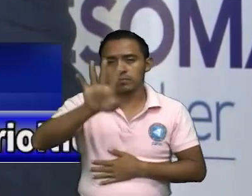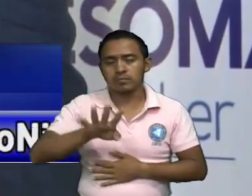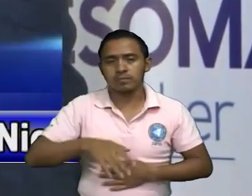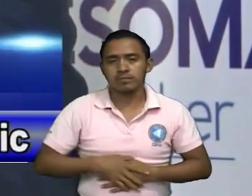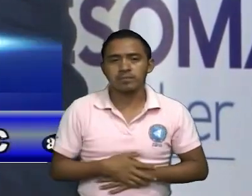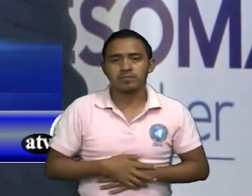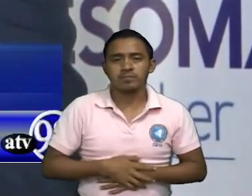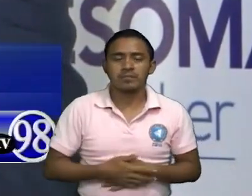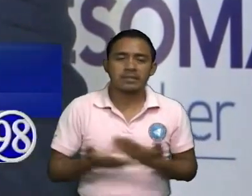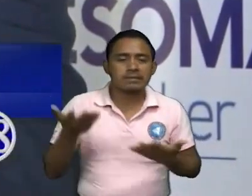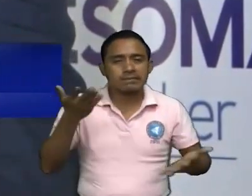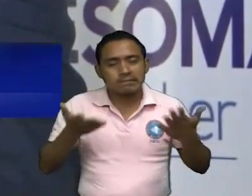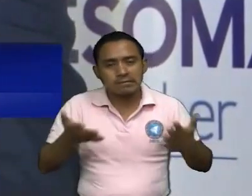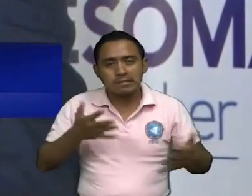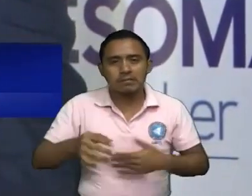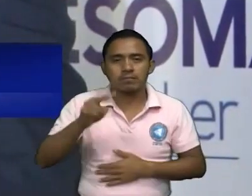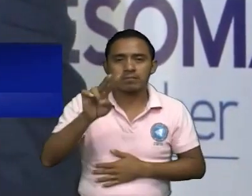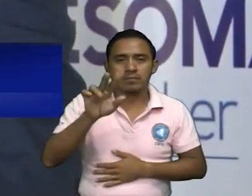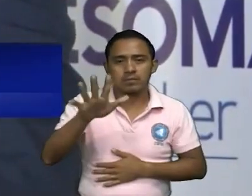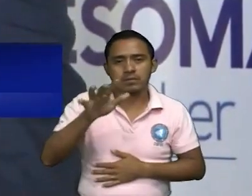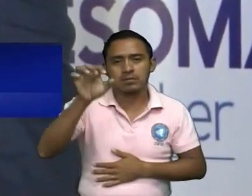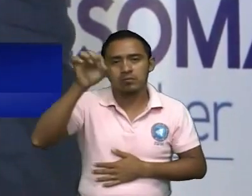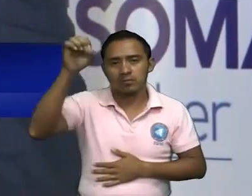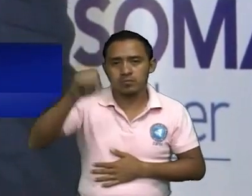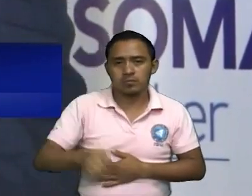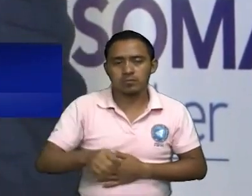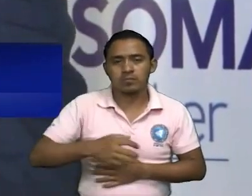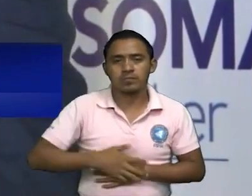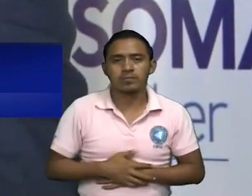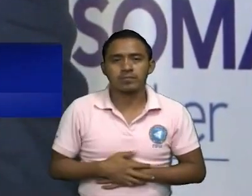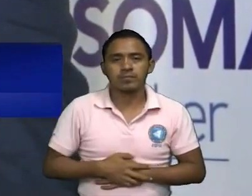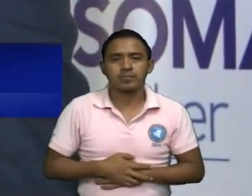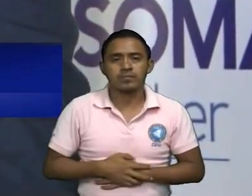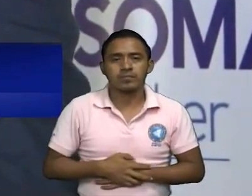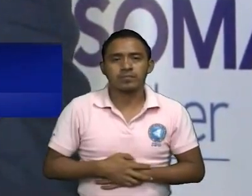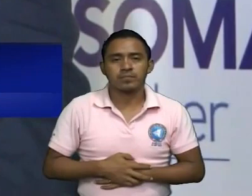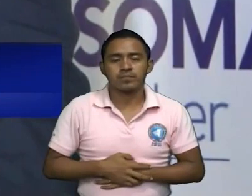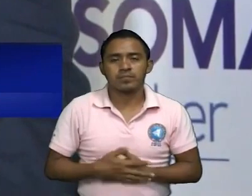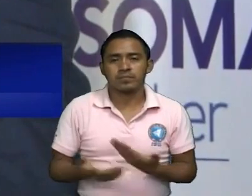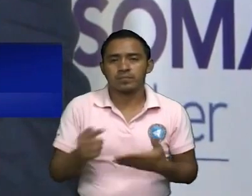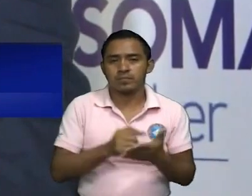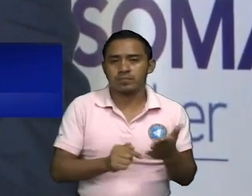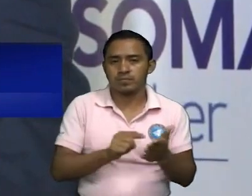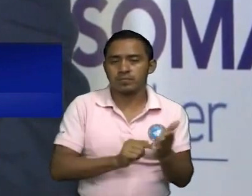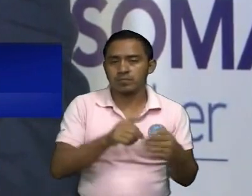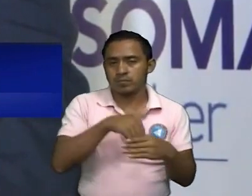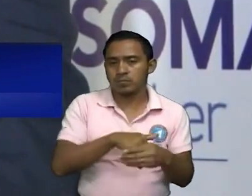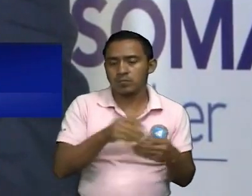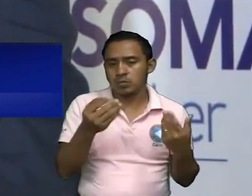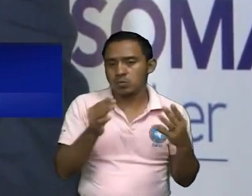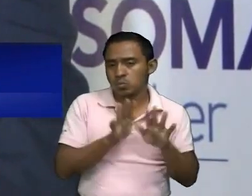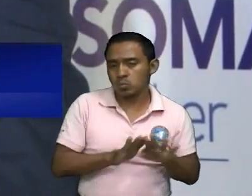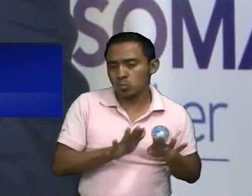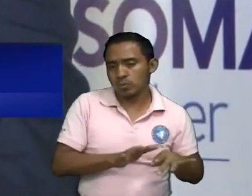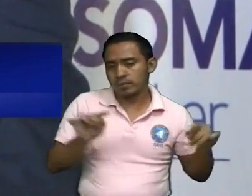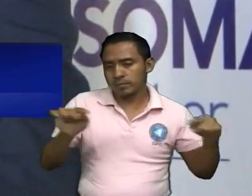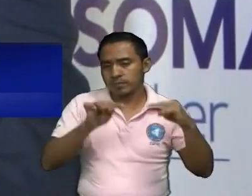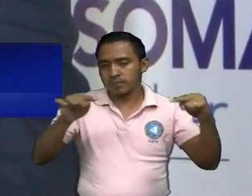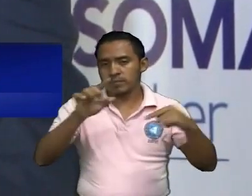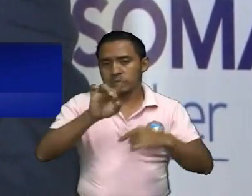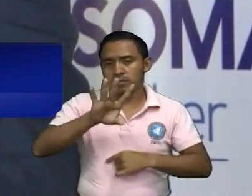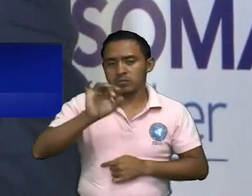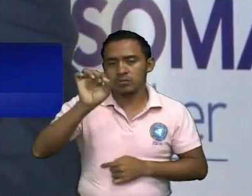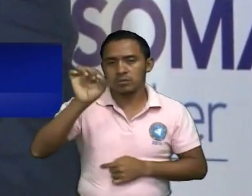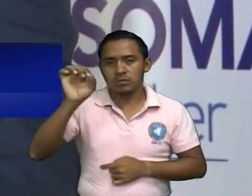8.4%. Voto probable 25%. Voto suave en contra 14.2